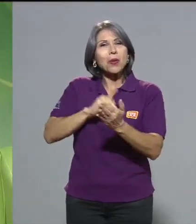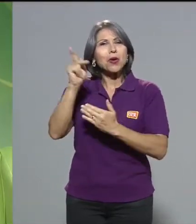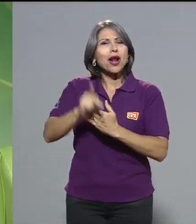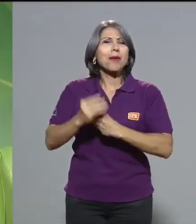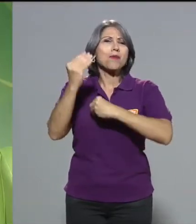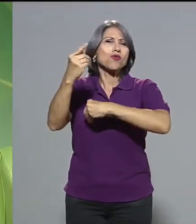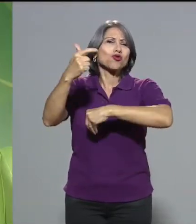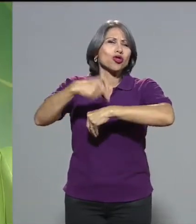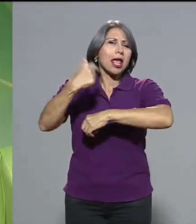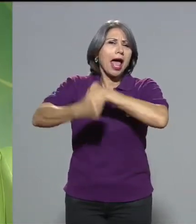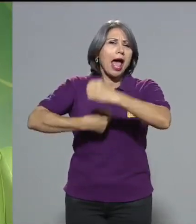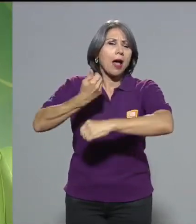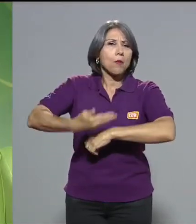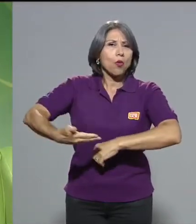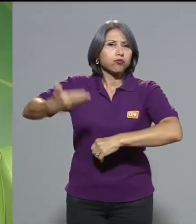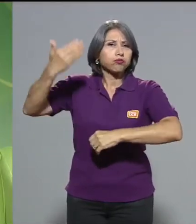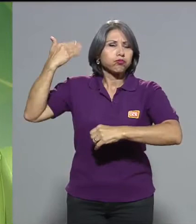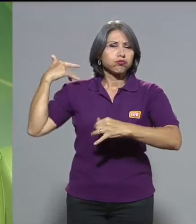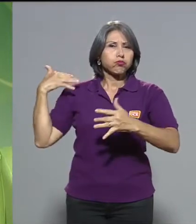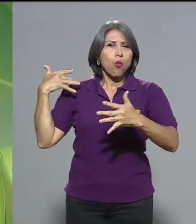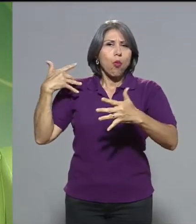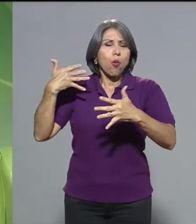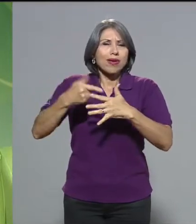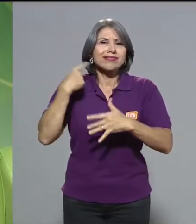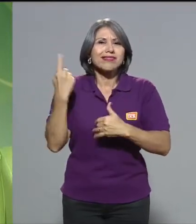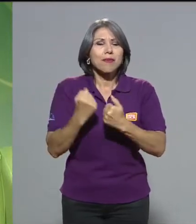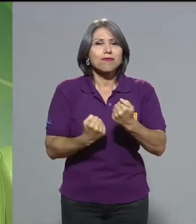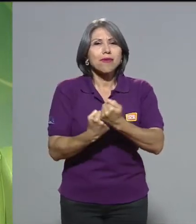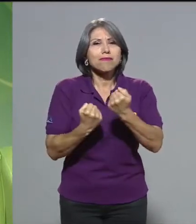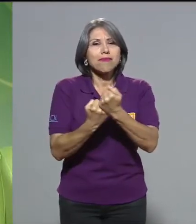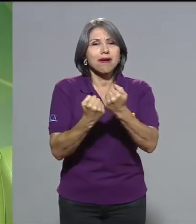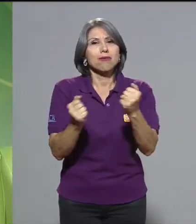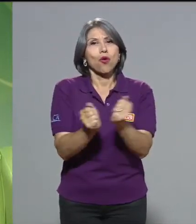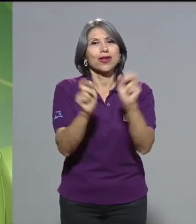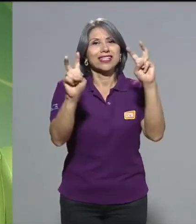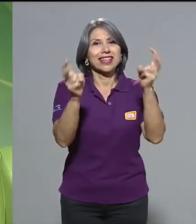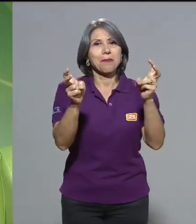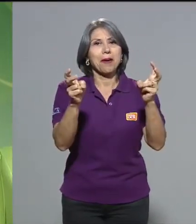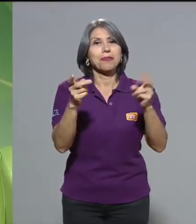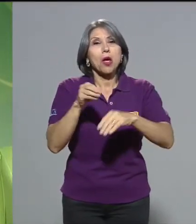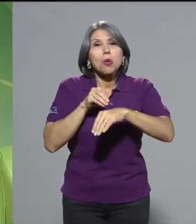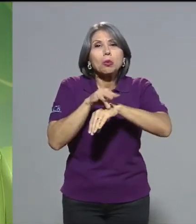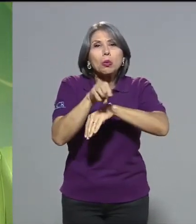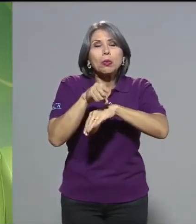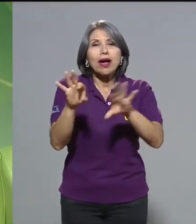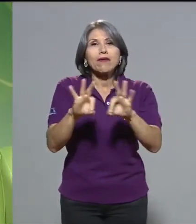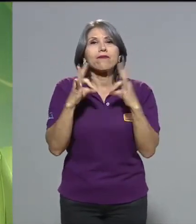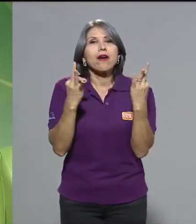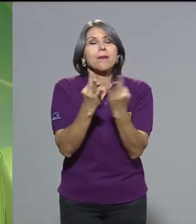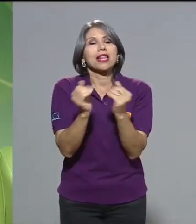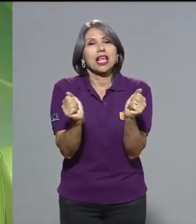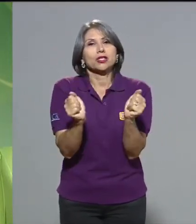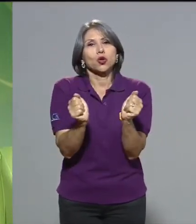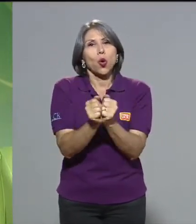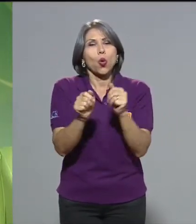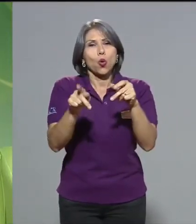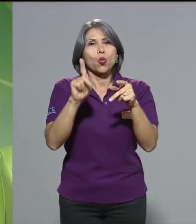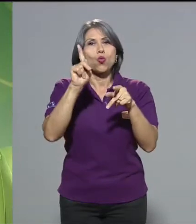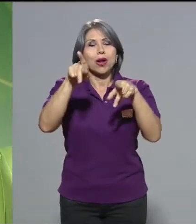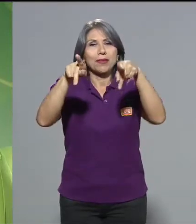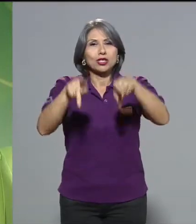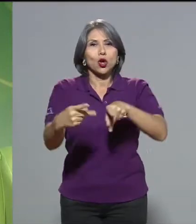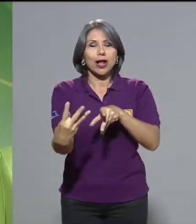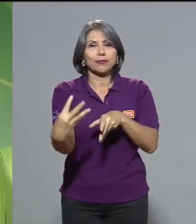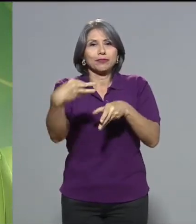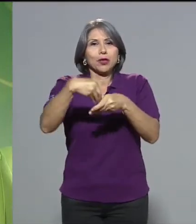ha venido aportando a este tema a familias donde un miembro tiene esta condición a partir de su